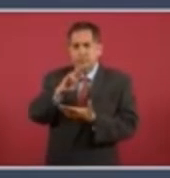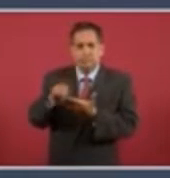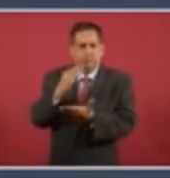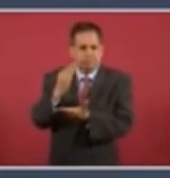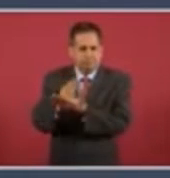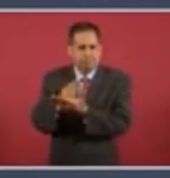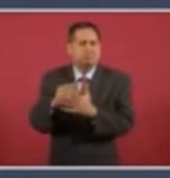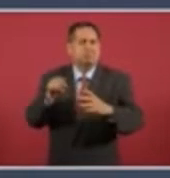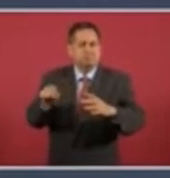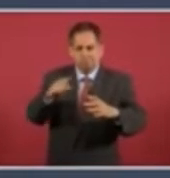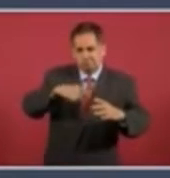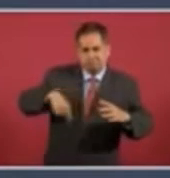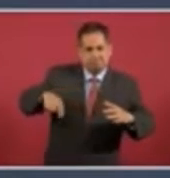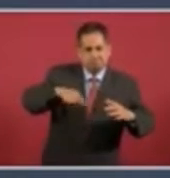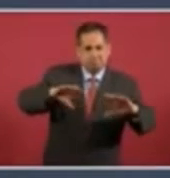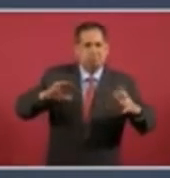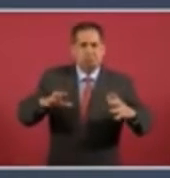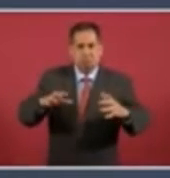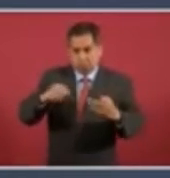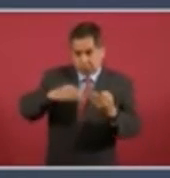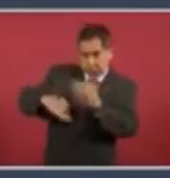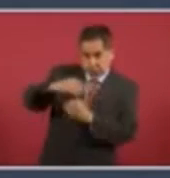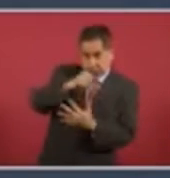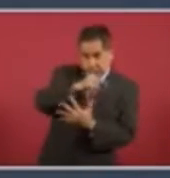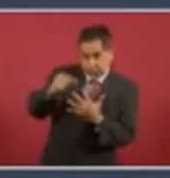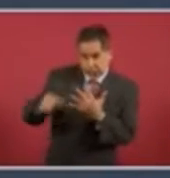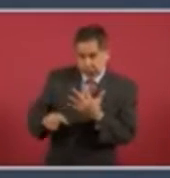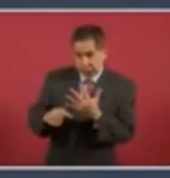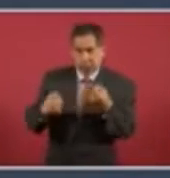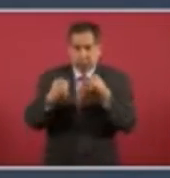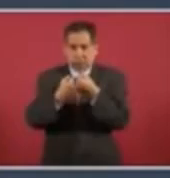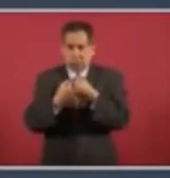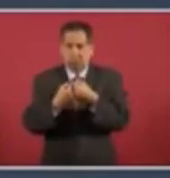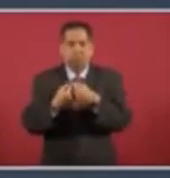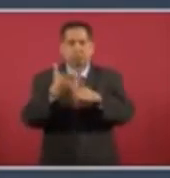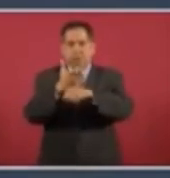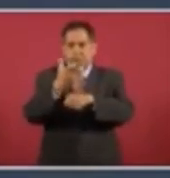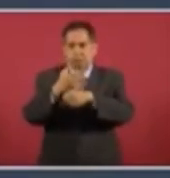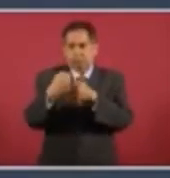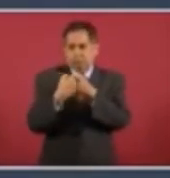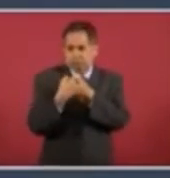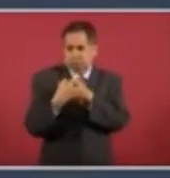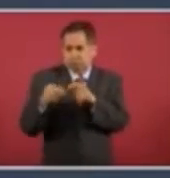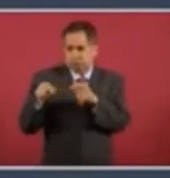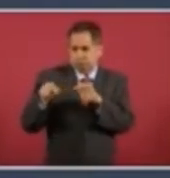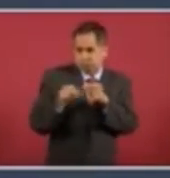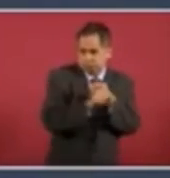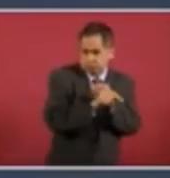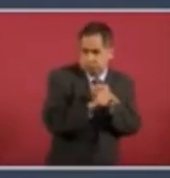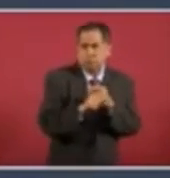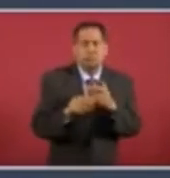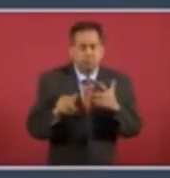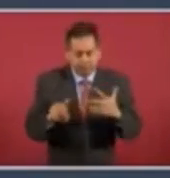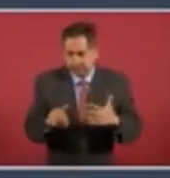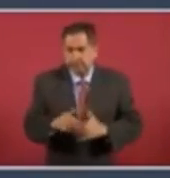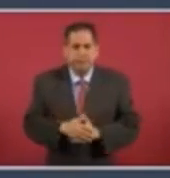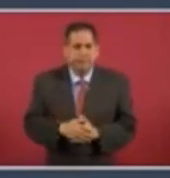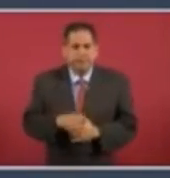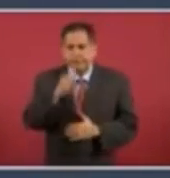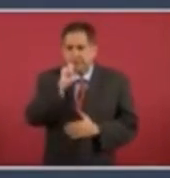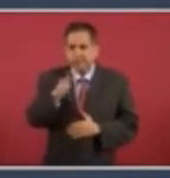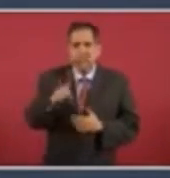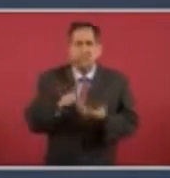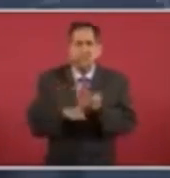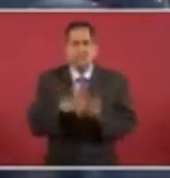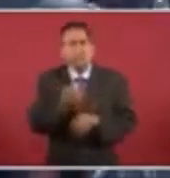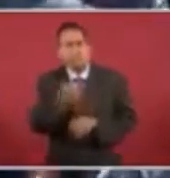Matamoros, todas ciudades fronterizas, así como en